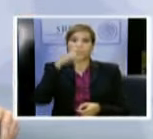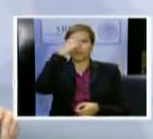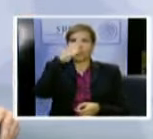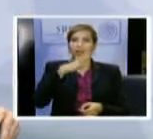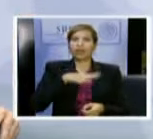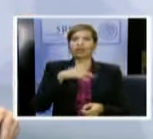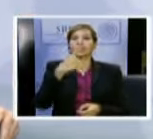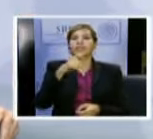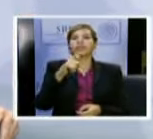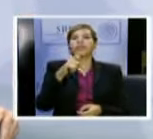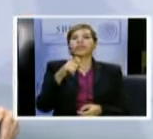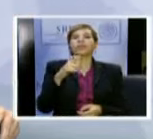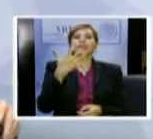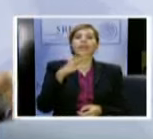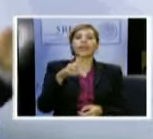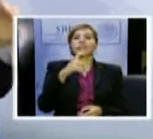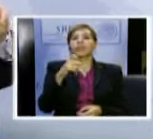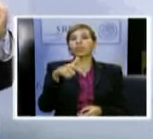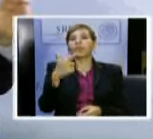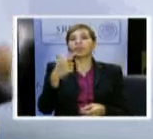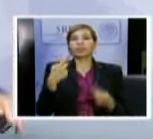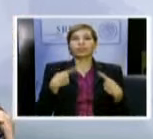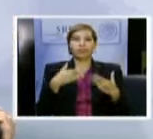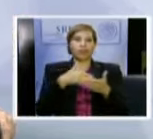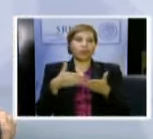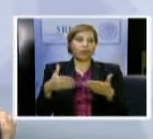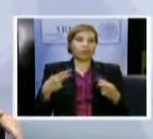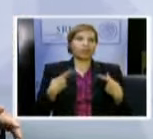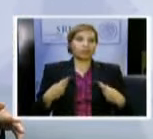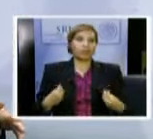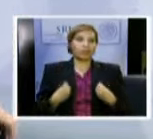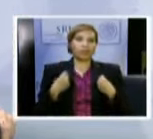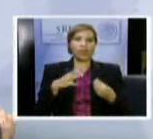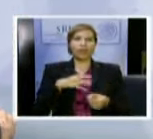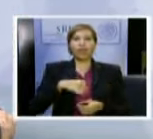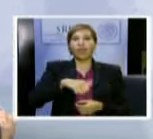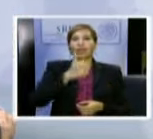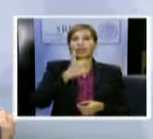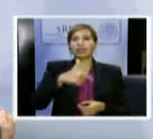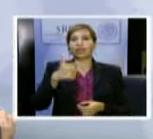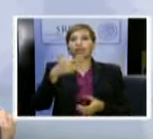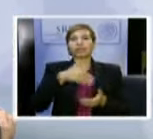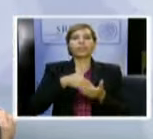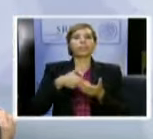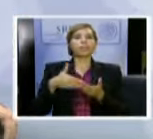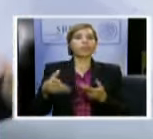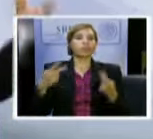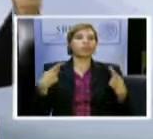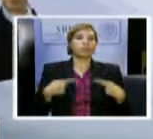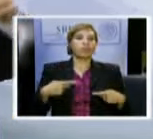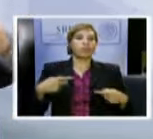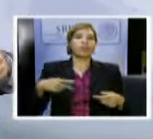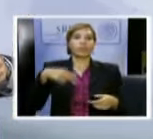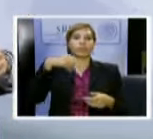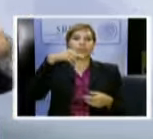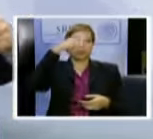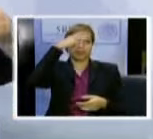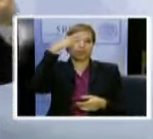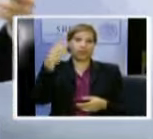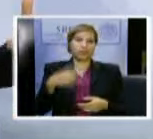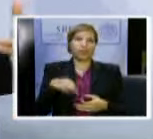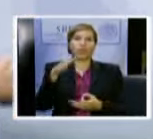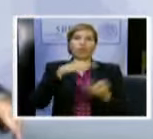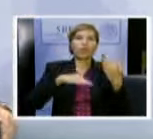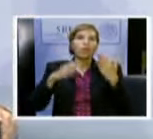teniendo 110, 112 millones de habitantes, y entre ellos hay 11, 12 millones de mexicanos, no